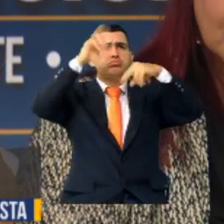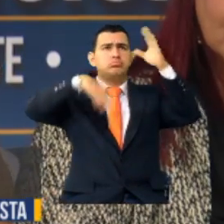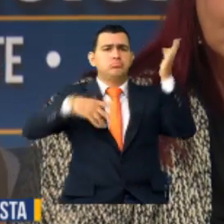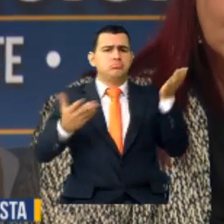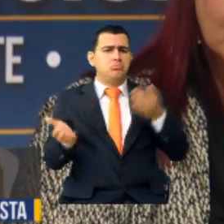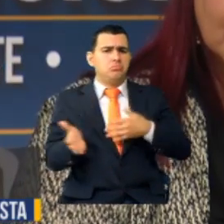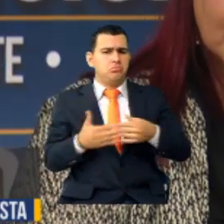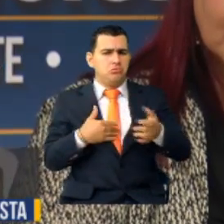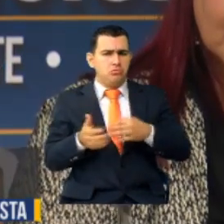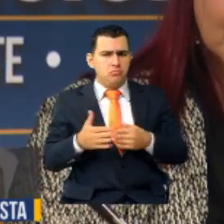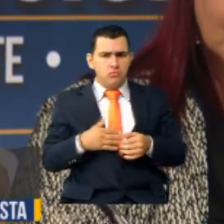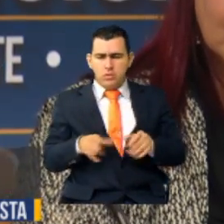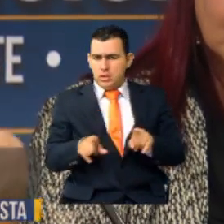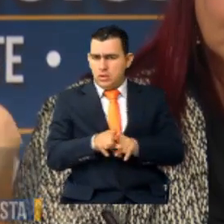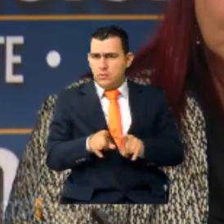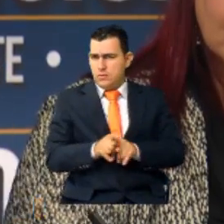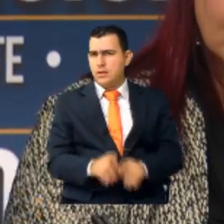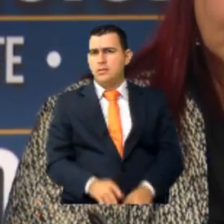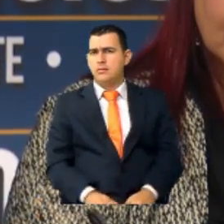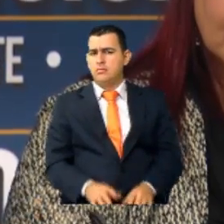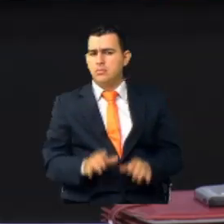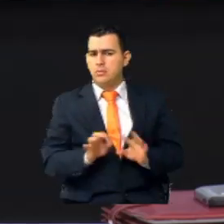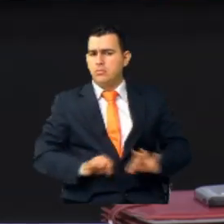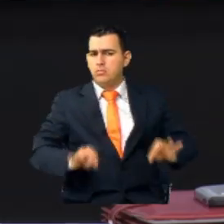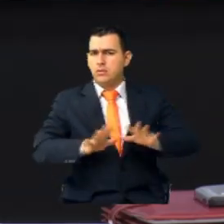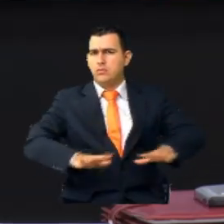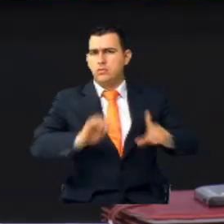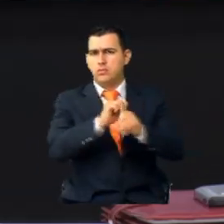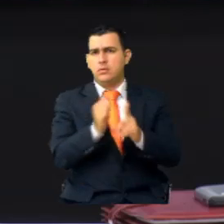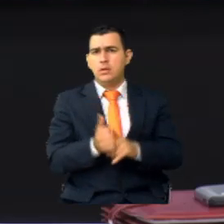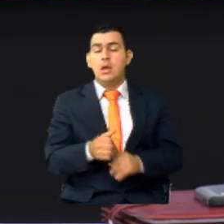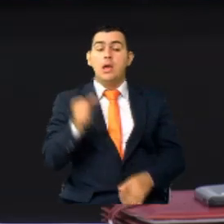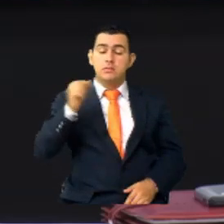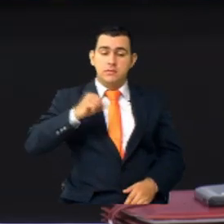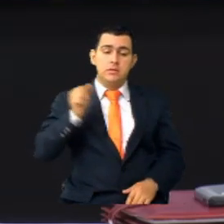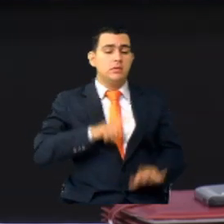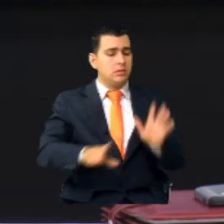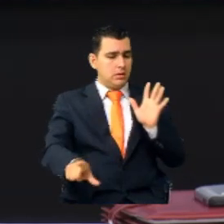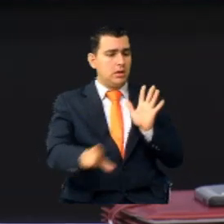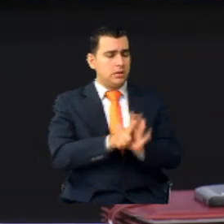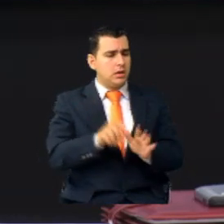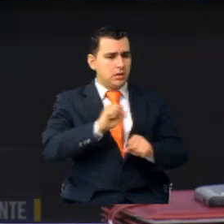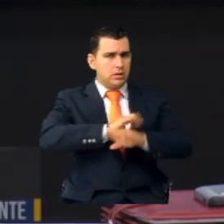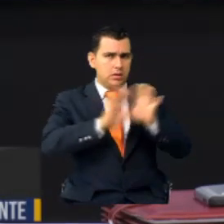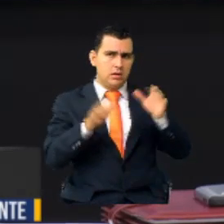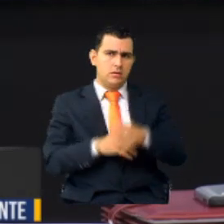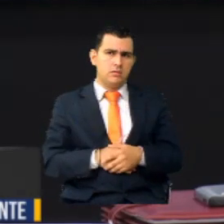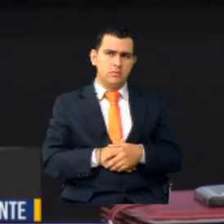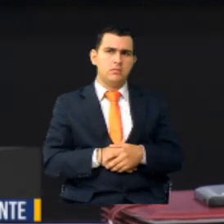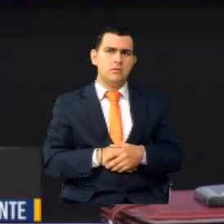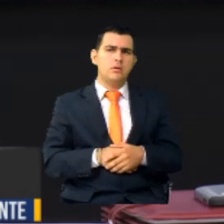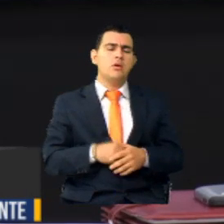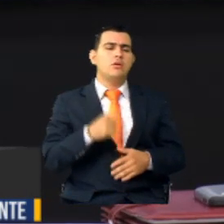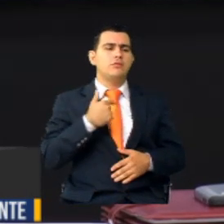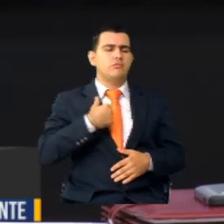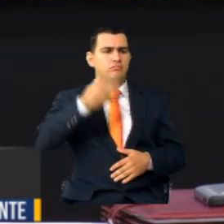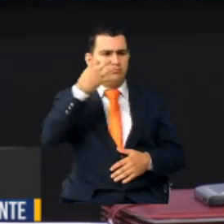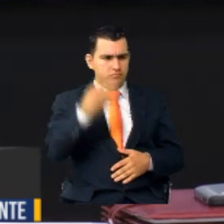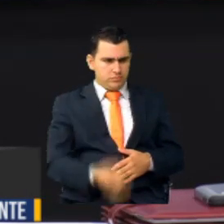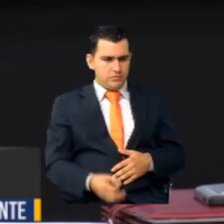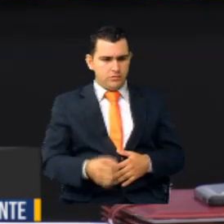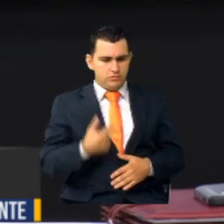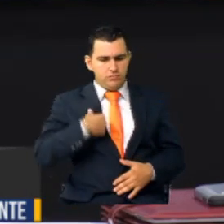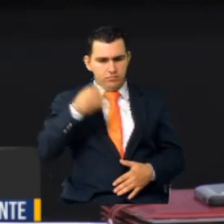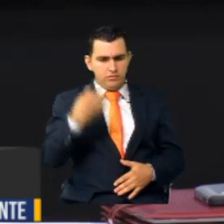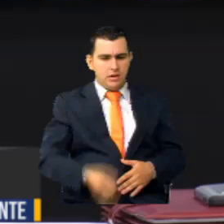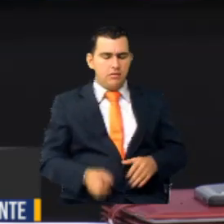estos espacios sociales? La legalidad siempre será importante para Horacio Henao. Me he caracterizado por ser un hombre honesto